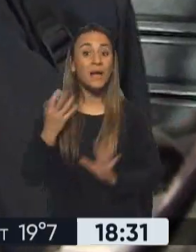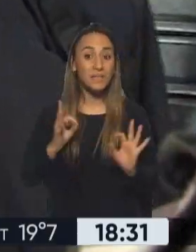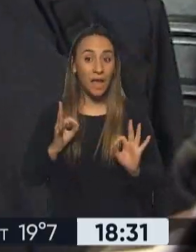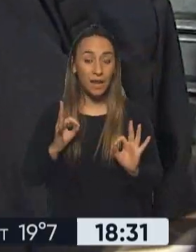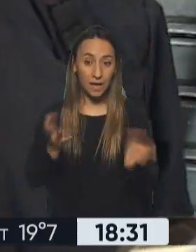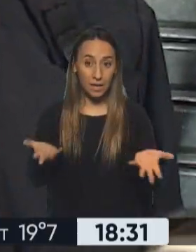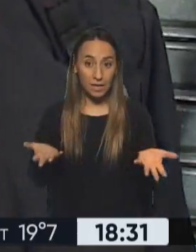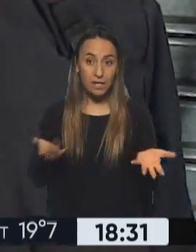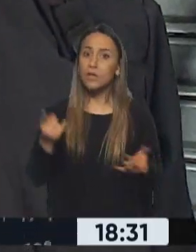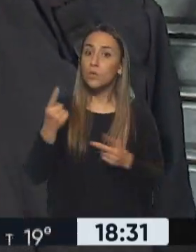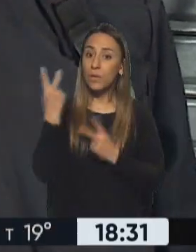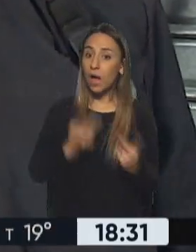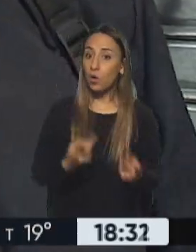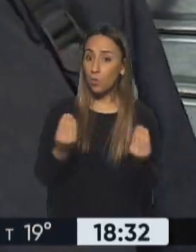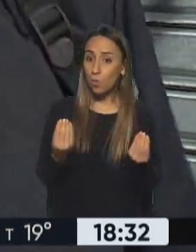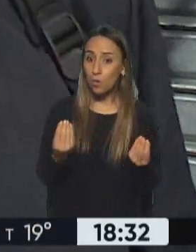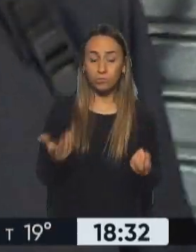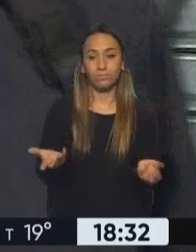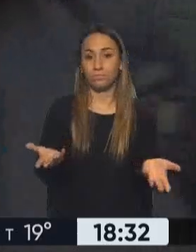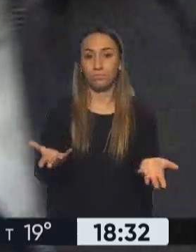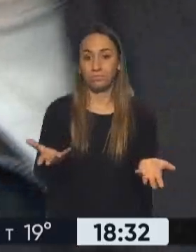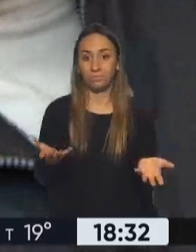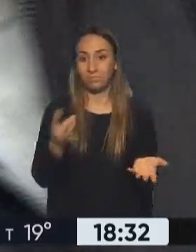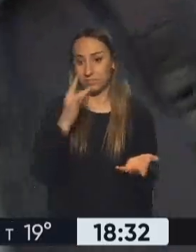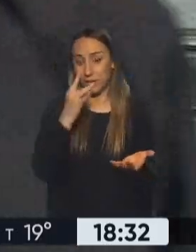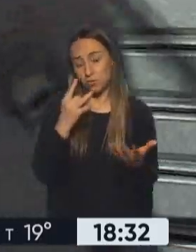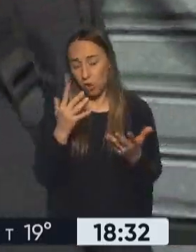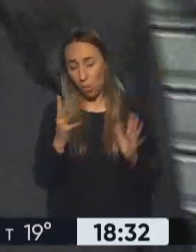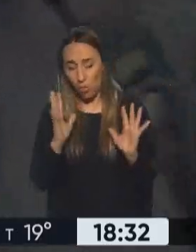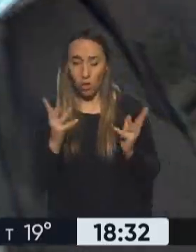que hoy ¿cómo viajaste? Y cómodo. Cómodo.